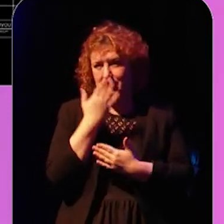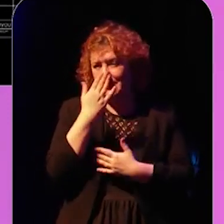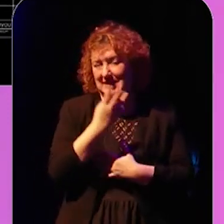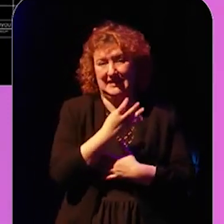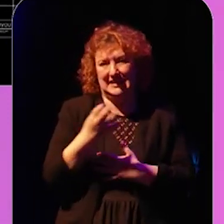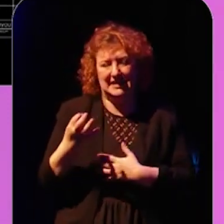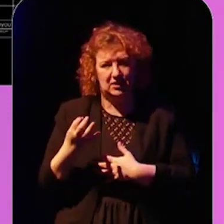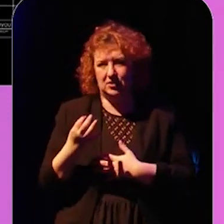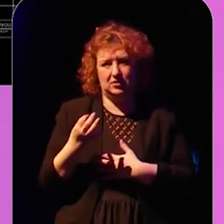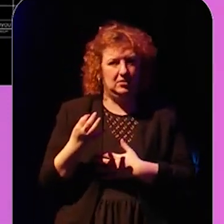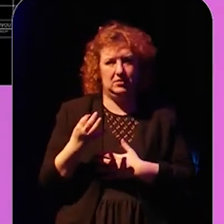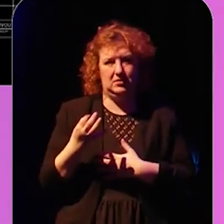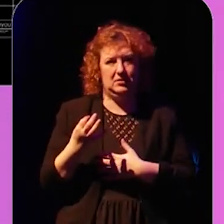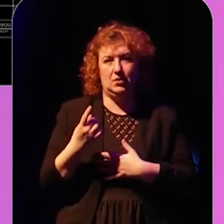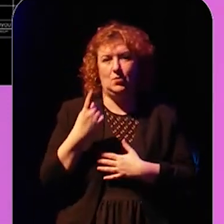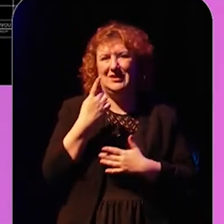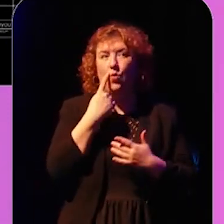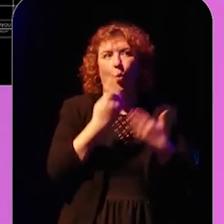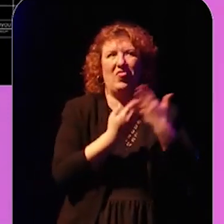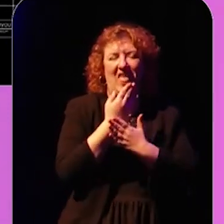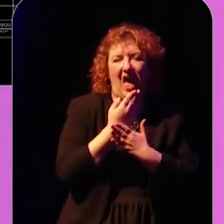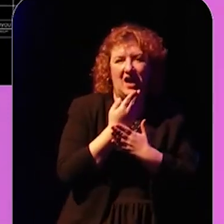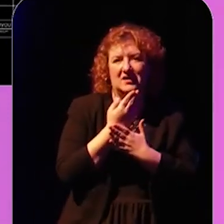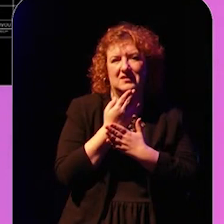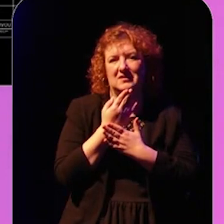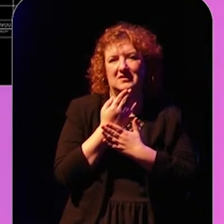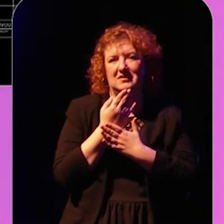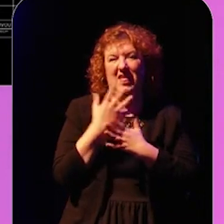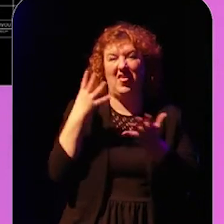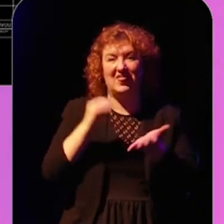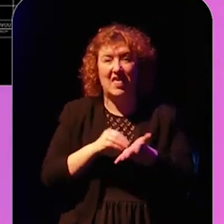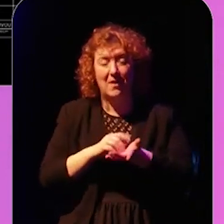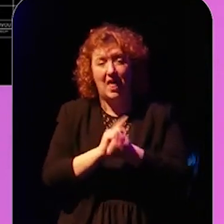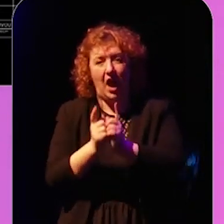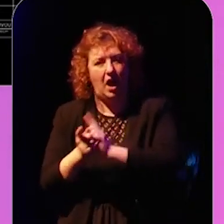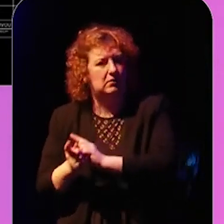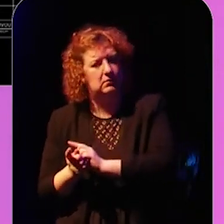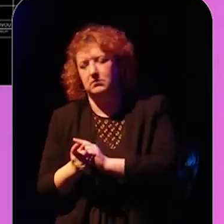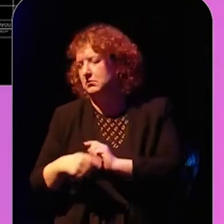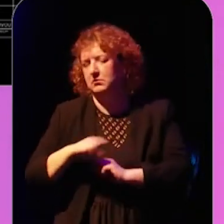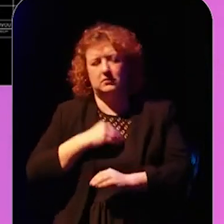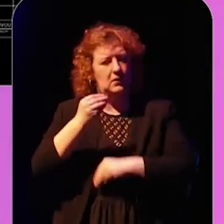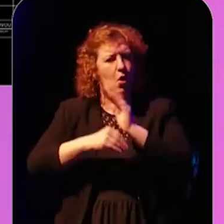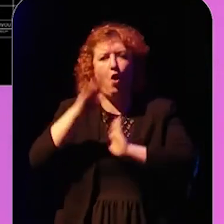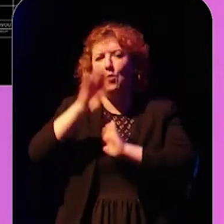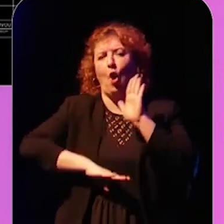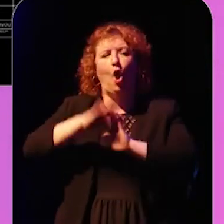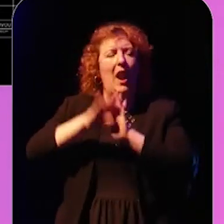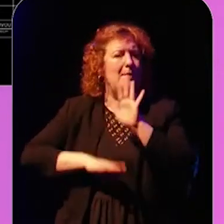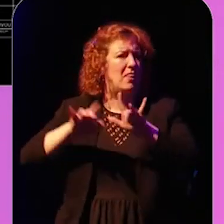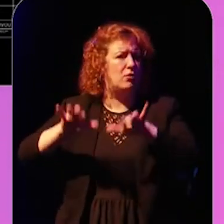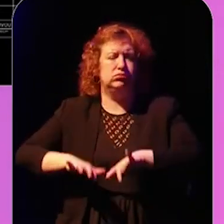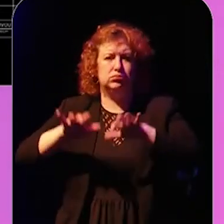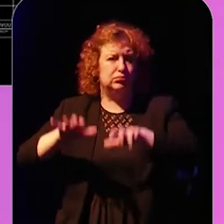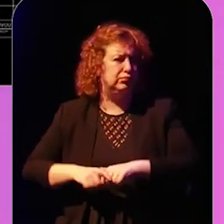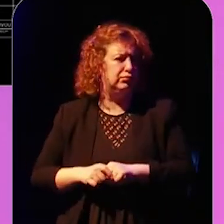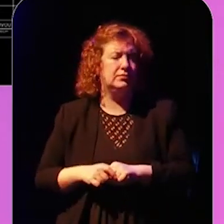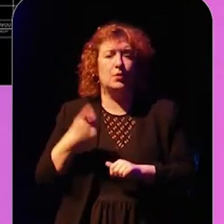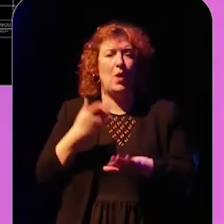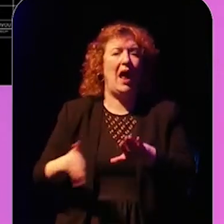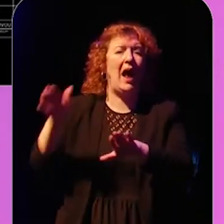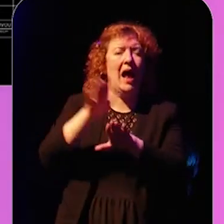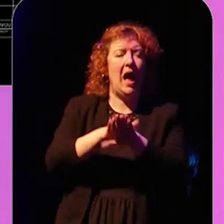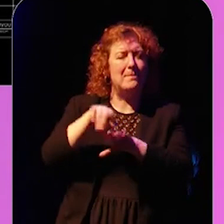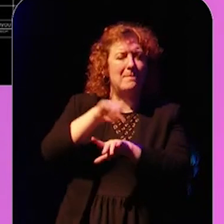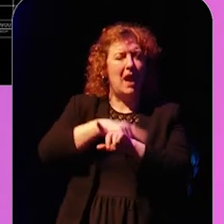hacer 300 planos, cada uno nos costaba una mañana hacerlos 10 veces. Así que se programó todo absolutamente. Se hizo una primera capa de un